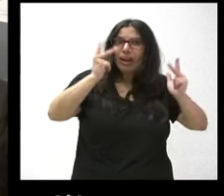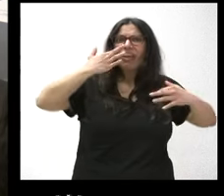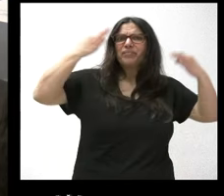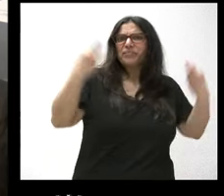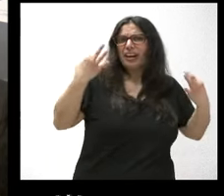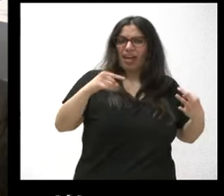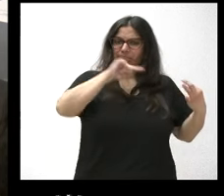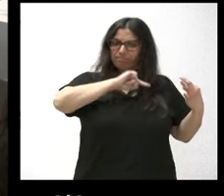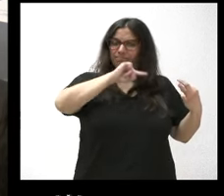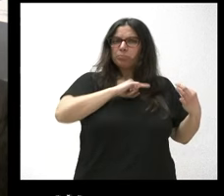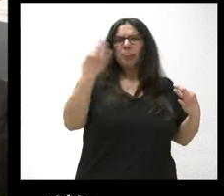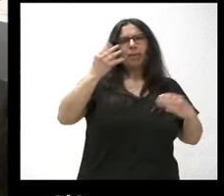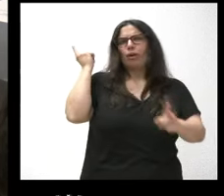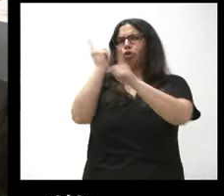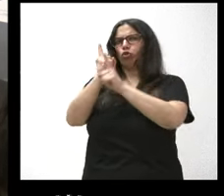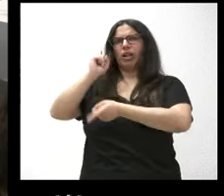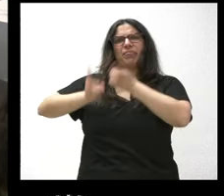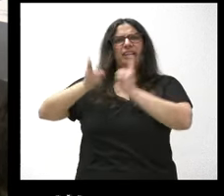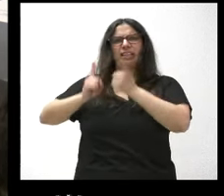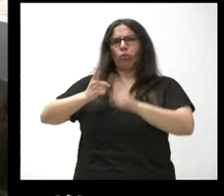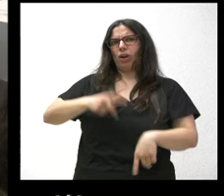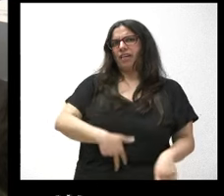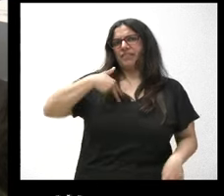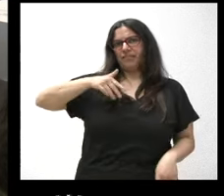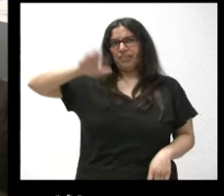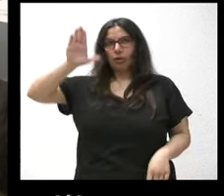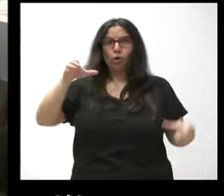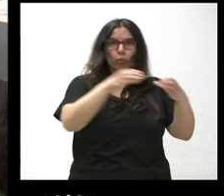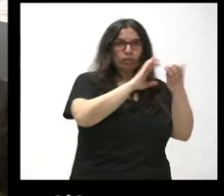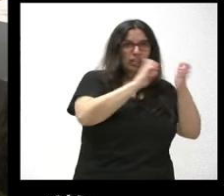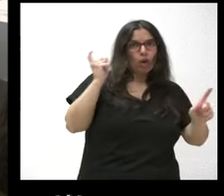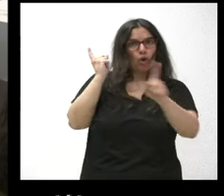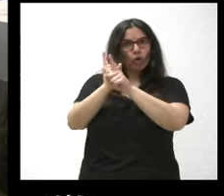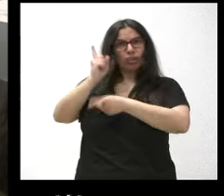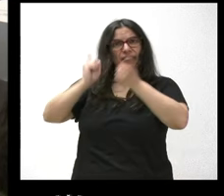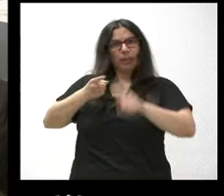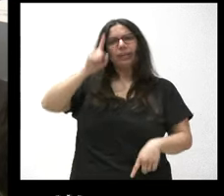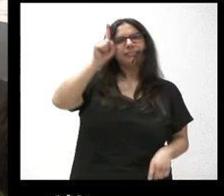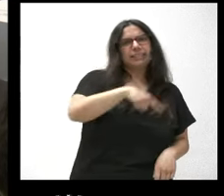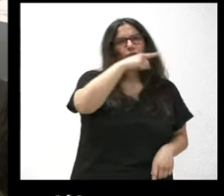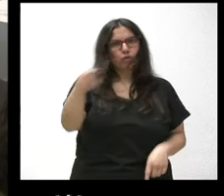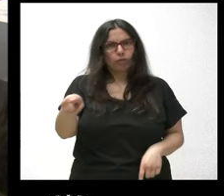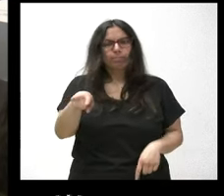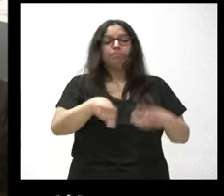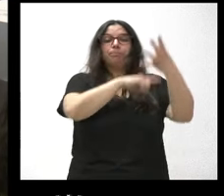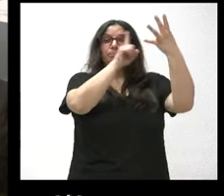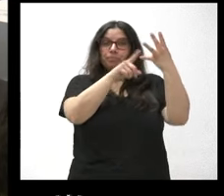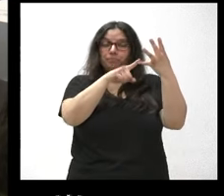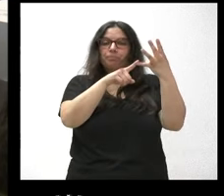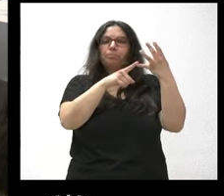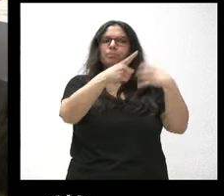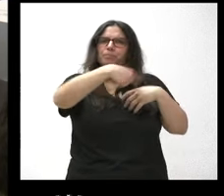dictadura franquista. ¿Condena la Junta a la dictadura franquista? Y ya por último, ¿por qué este